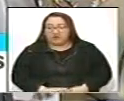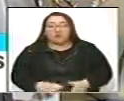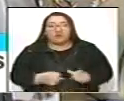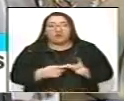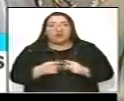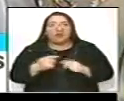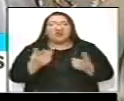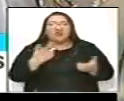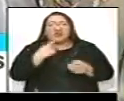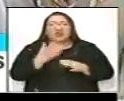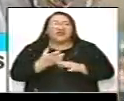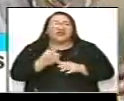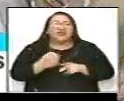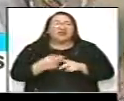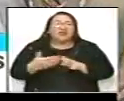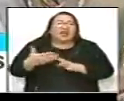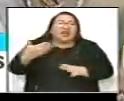Analit?